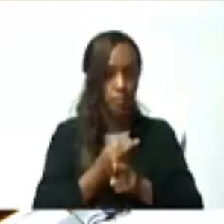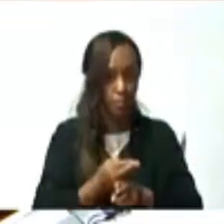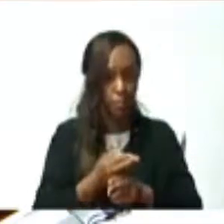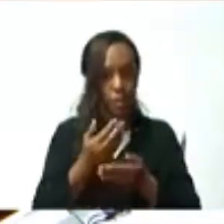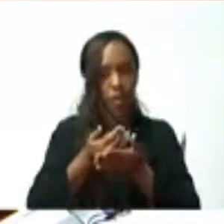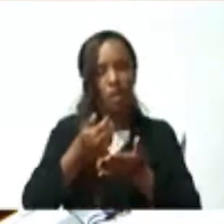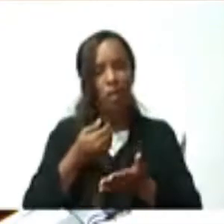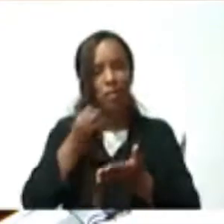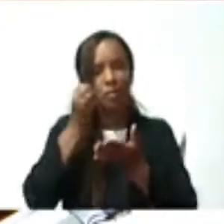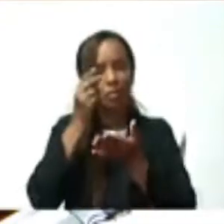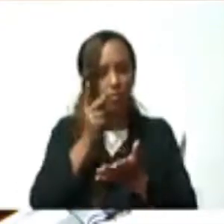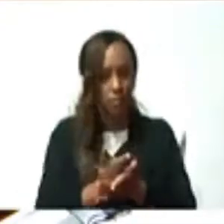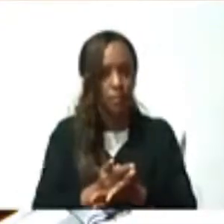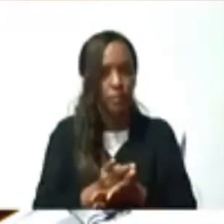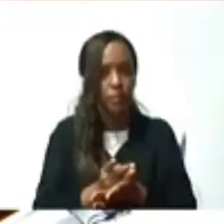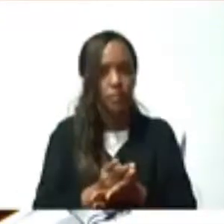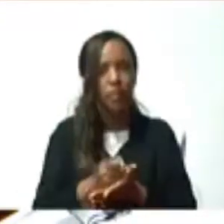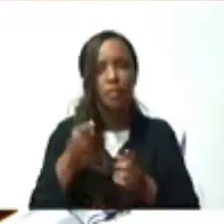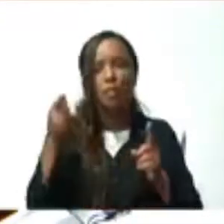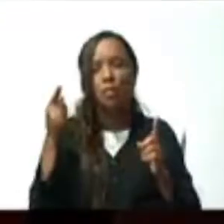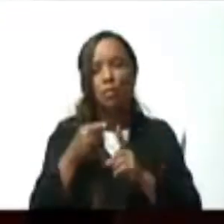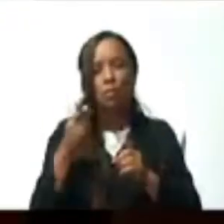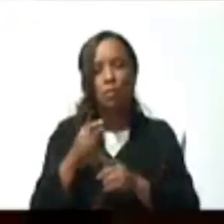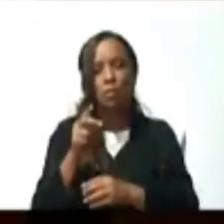a su medio de comunicación Ciudad Oriental.